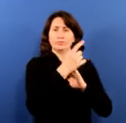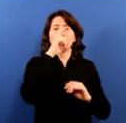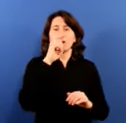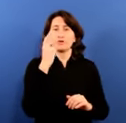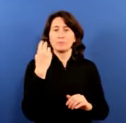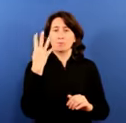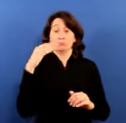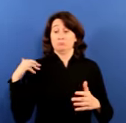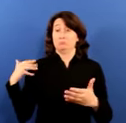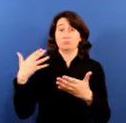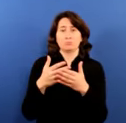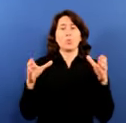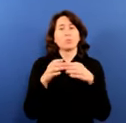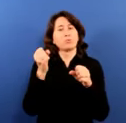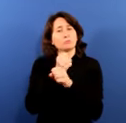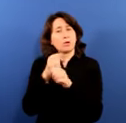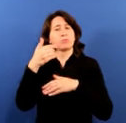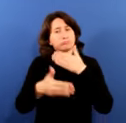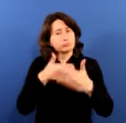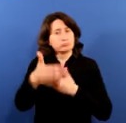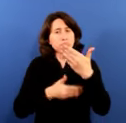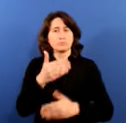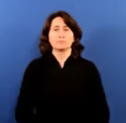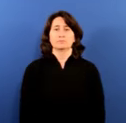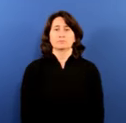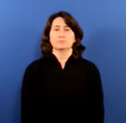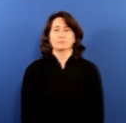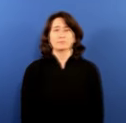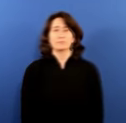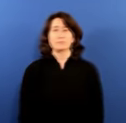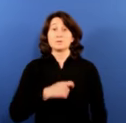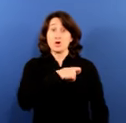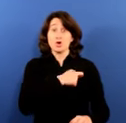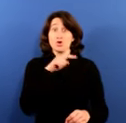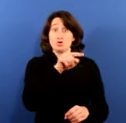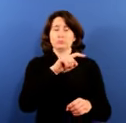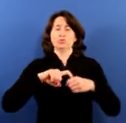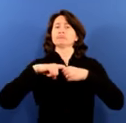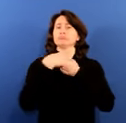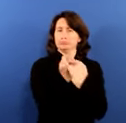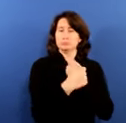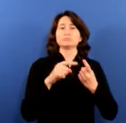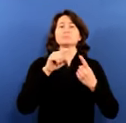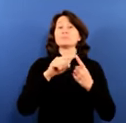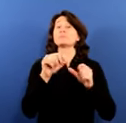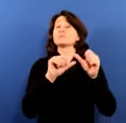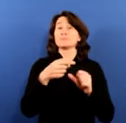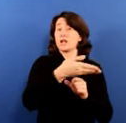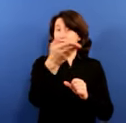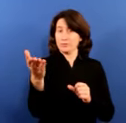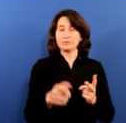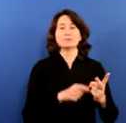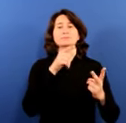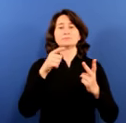objetivos operativos, como fomentar la participación de mujeres en los ámbitos de toma de decisión del medio rural, ser el foro